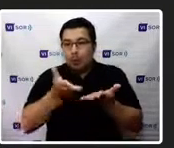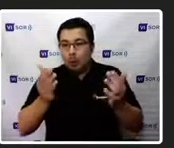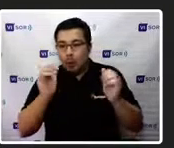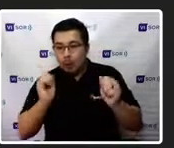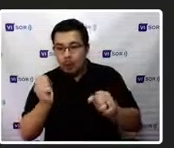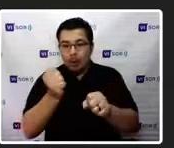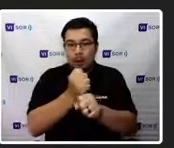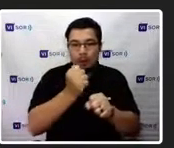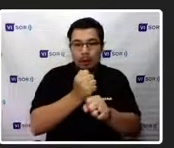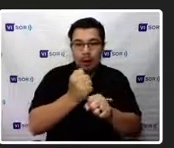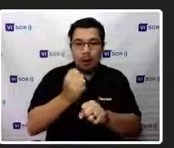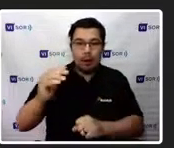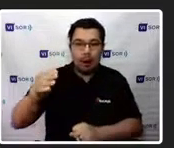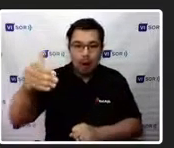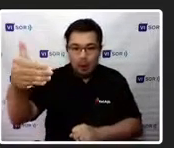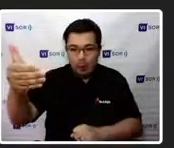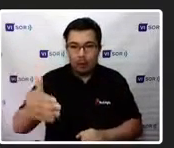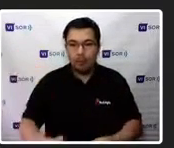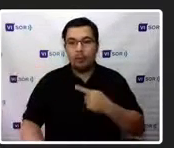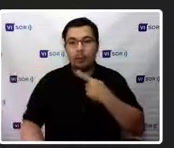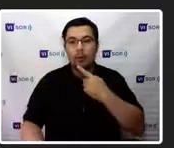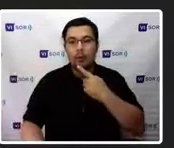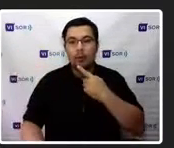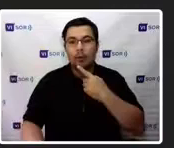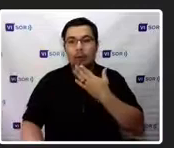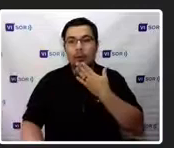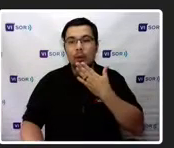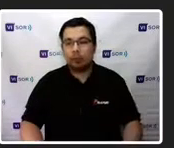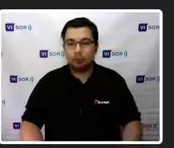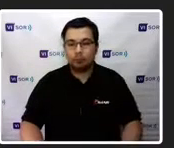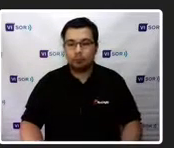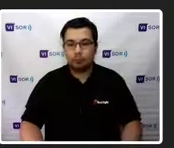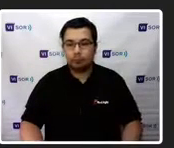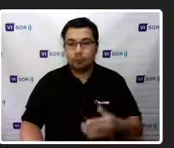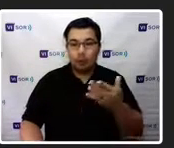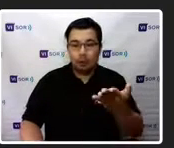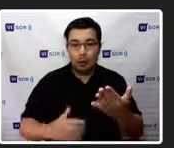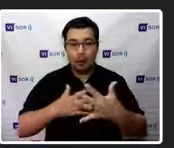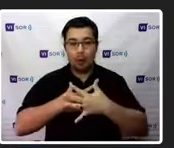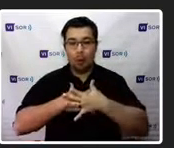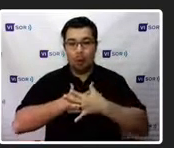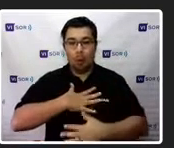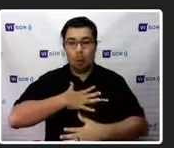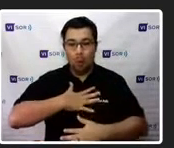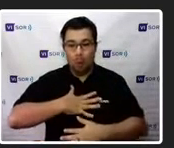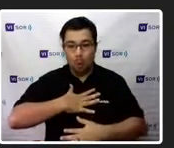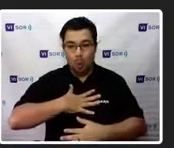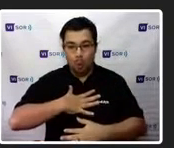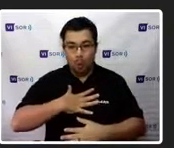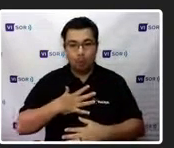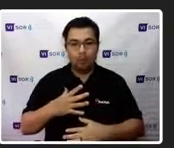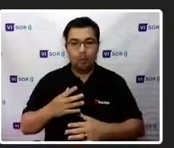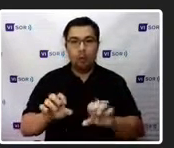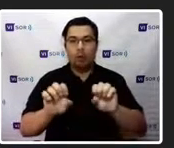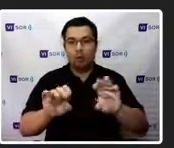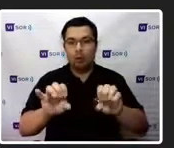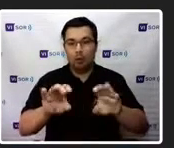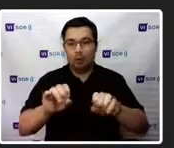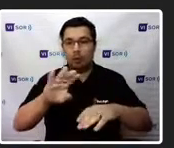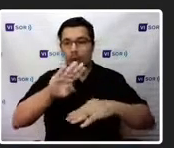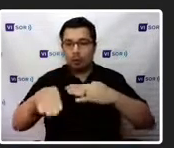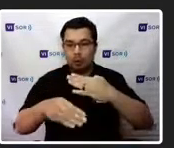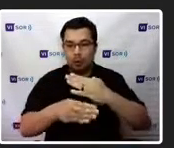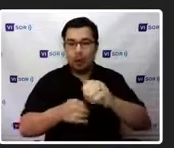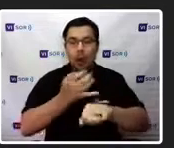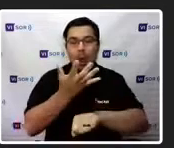Adicionalmente, y esto también es otro componente que a los estudiantes les gusta mucho, que es la formación complementaria, ¿no es cierto? Hay 24 créditos, que va